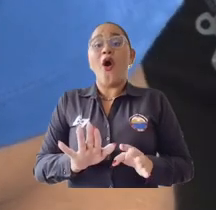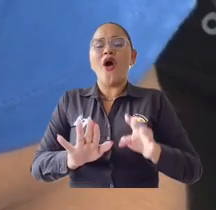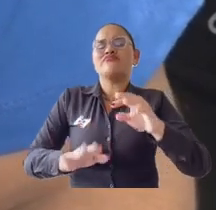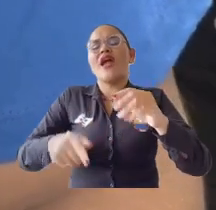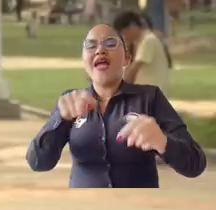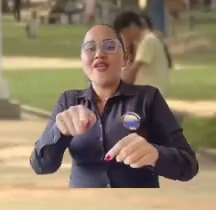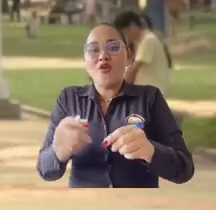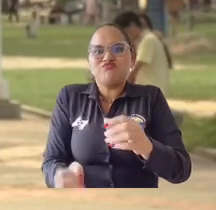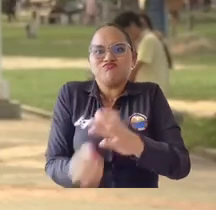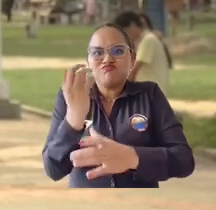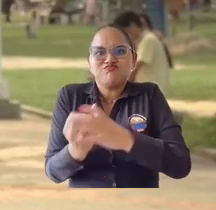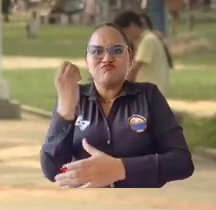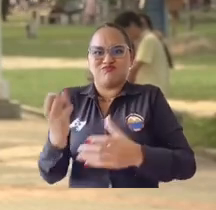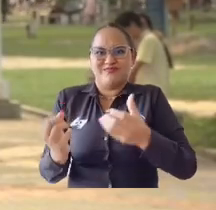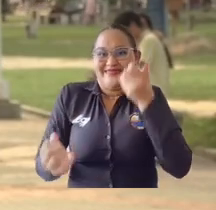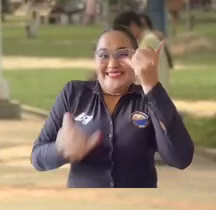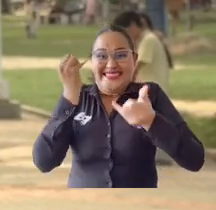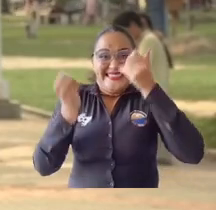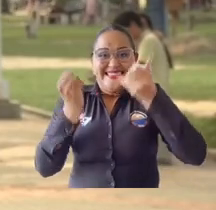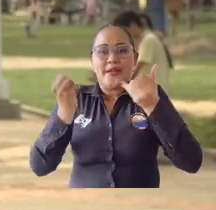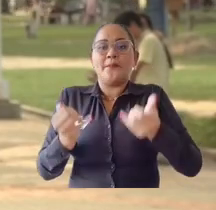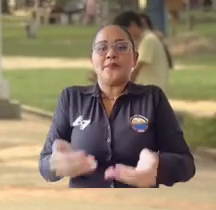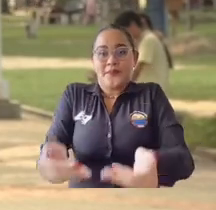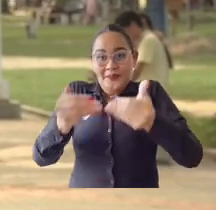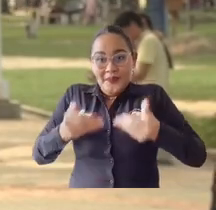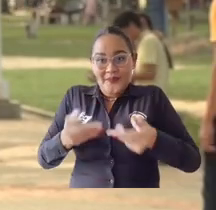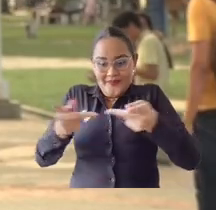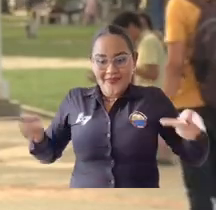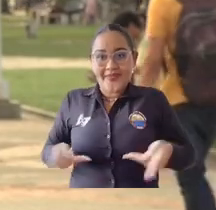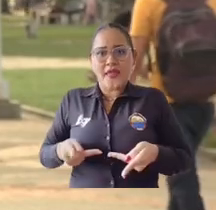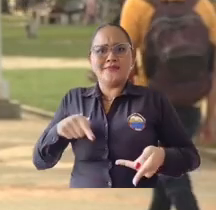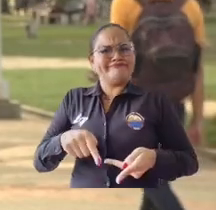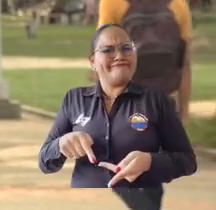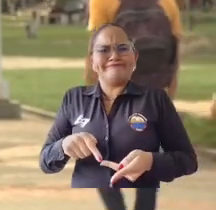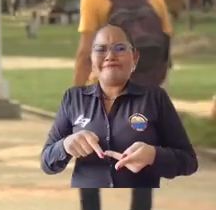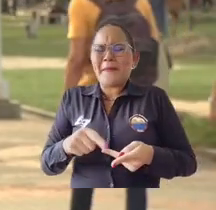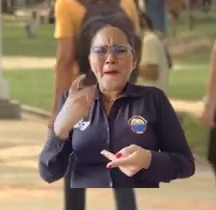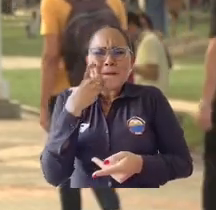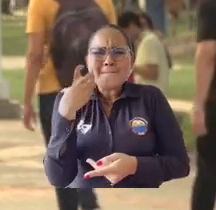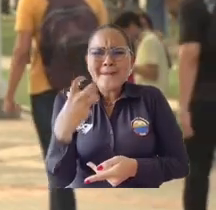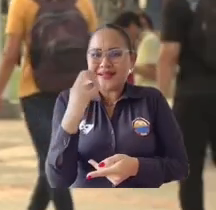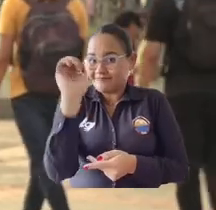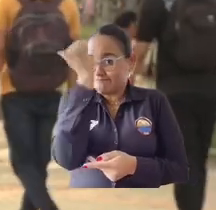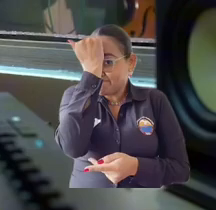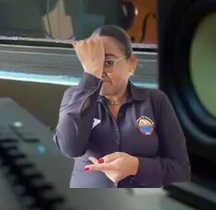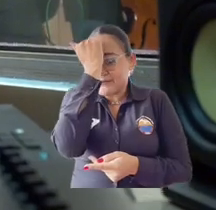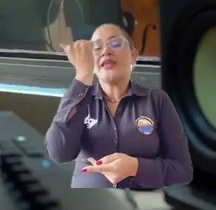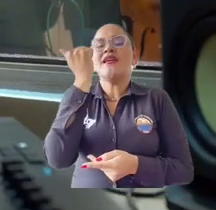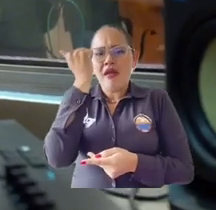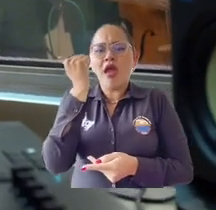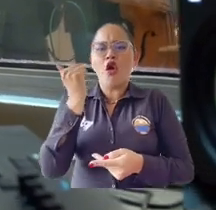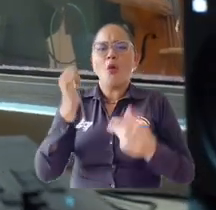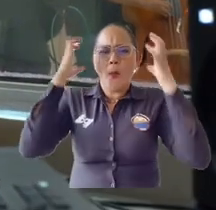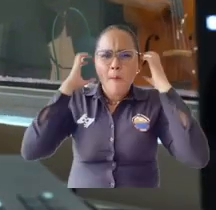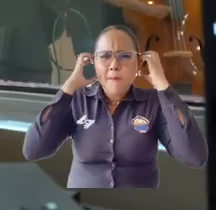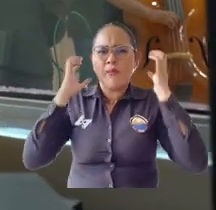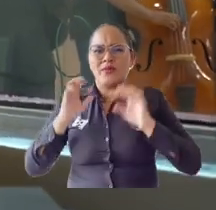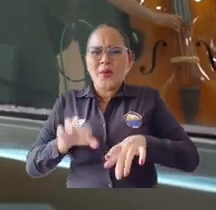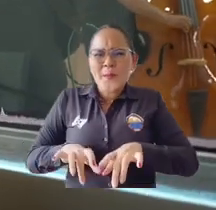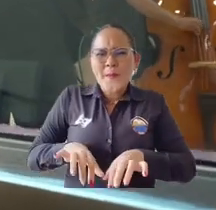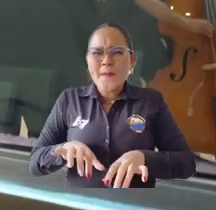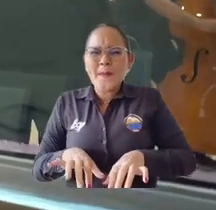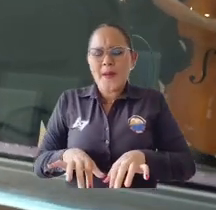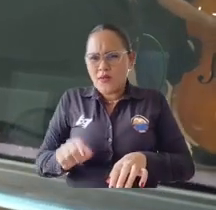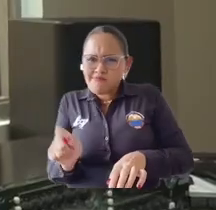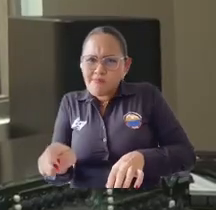Y donde los músicos empiezan a generar la magia. Y el control room es todo el cerebro del estudio, donde reciben las señales analógicas a